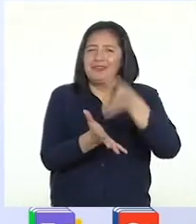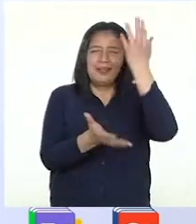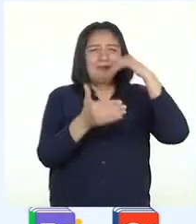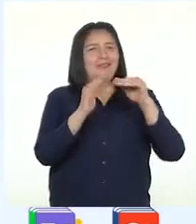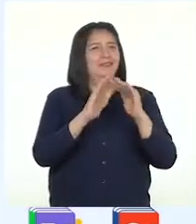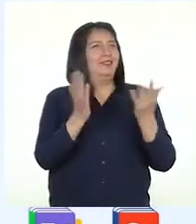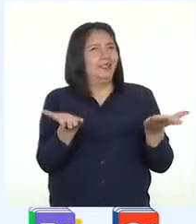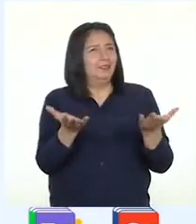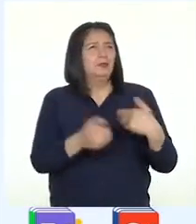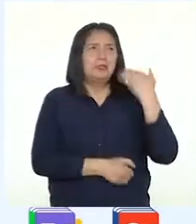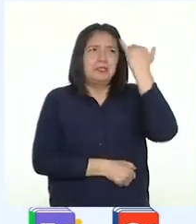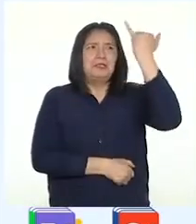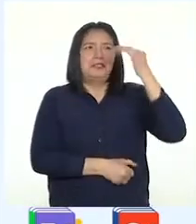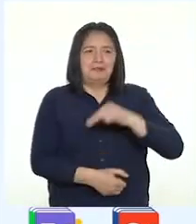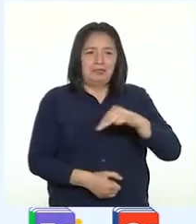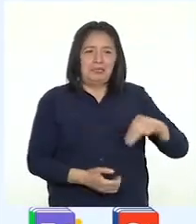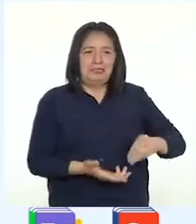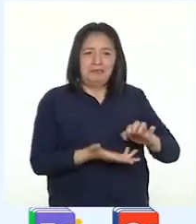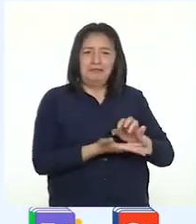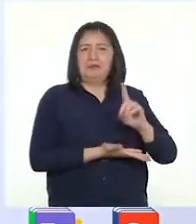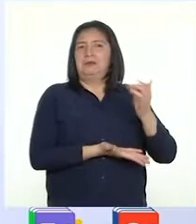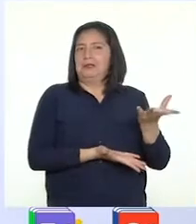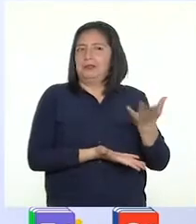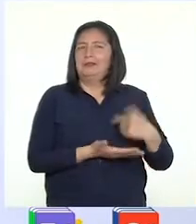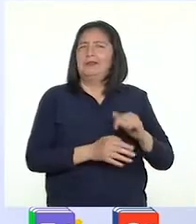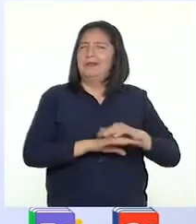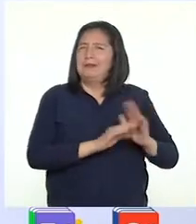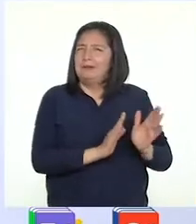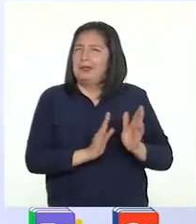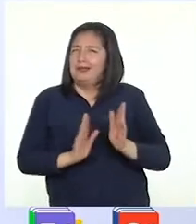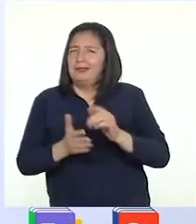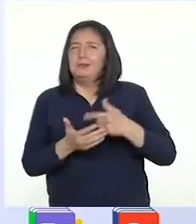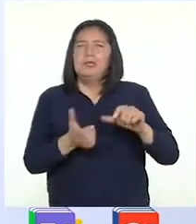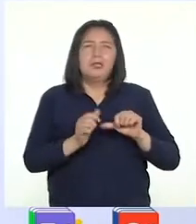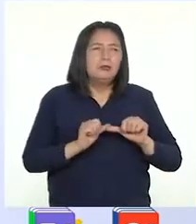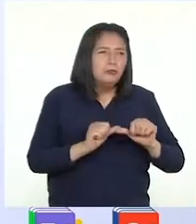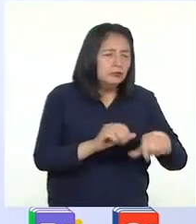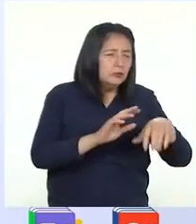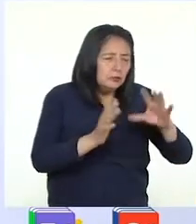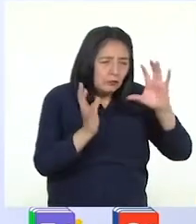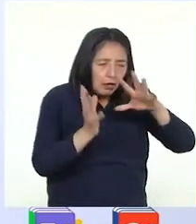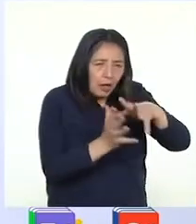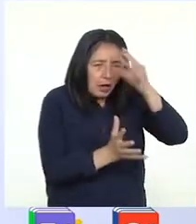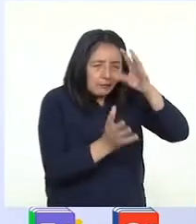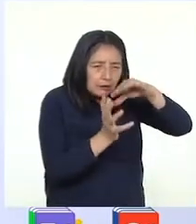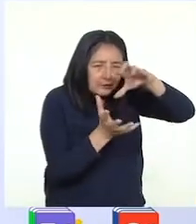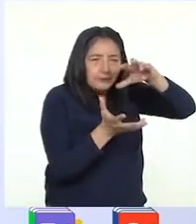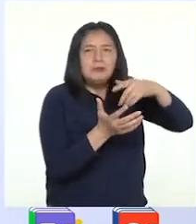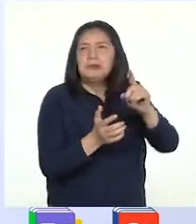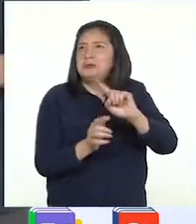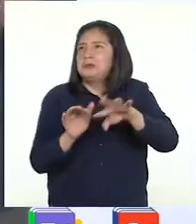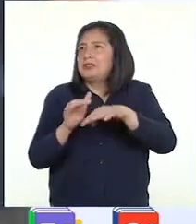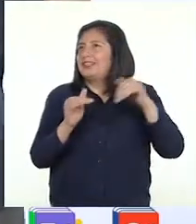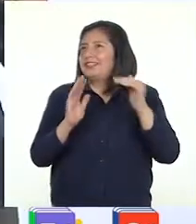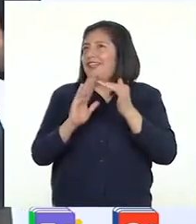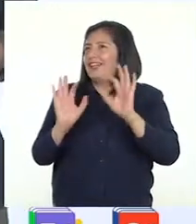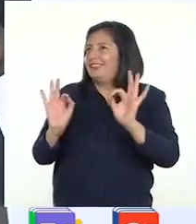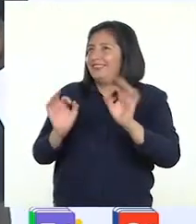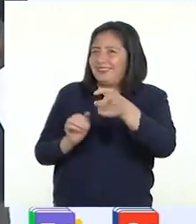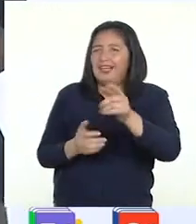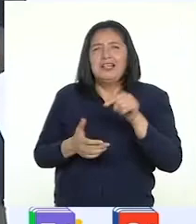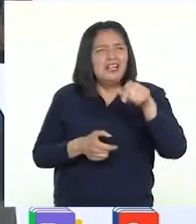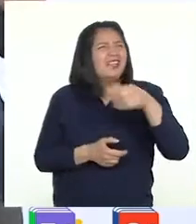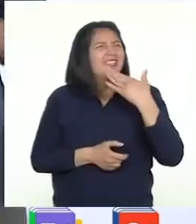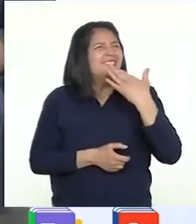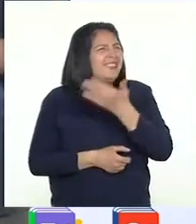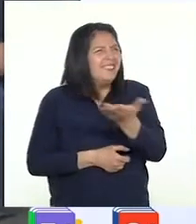Aprendo en Casa, una iniciativa del Ministerio de Educación diseñada para que podamos seguir descubriendo el mundo sin salir de nuestros hogares. Este programa